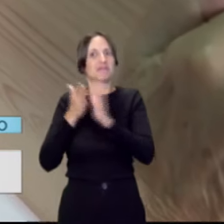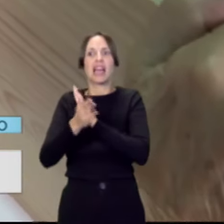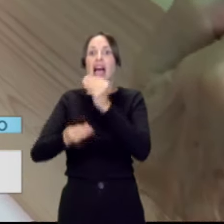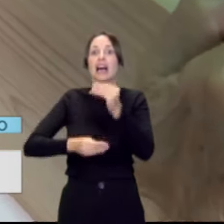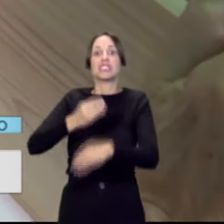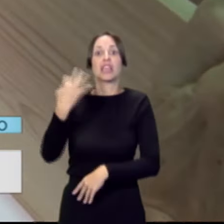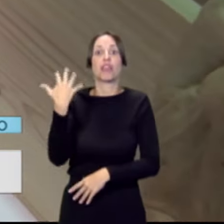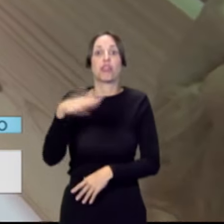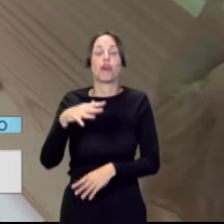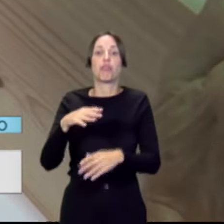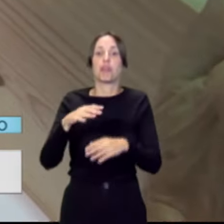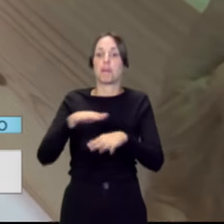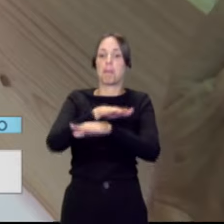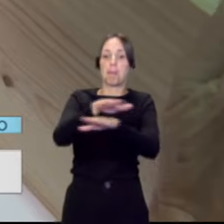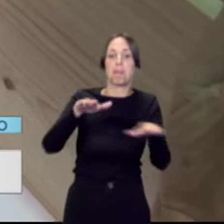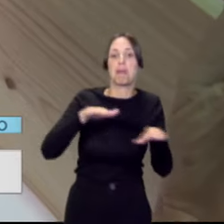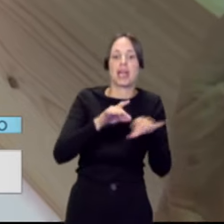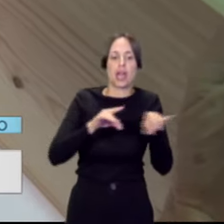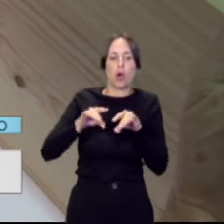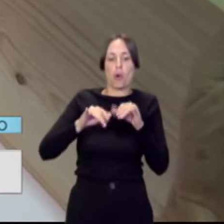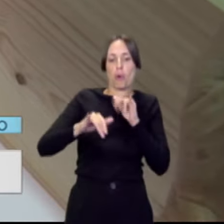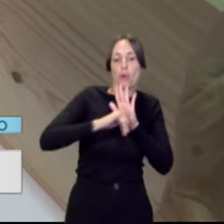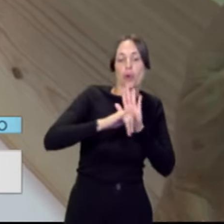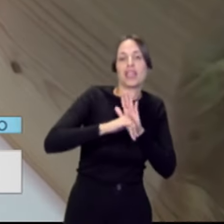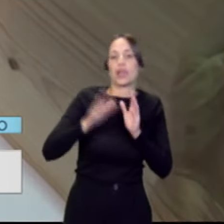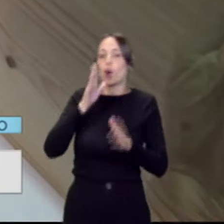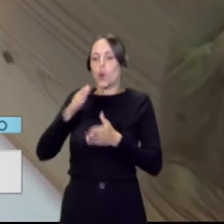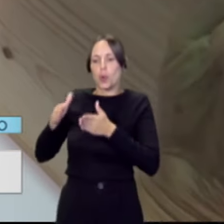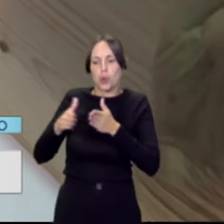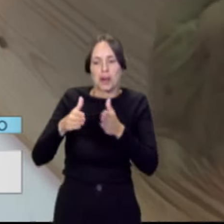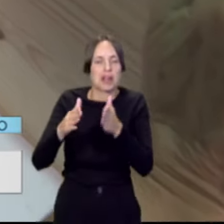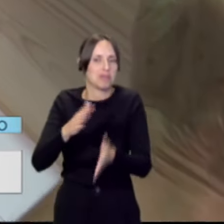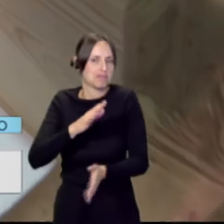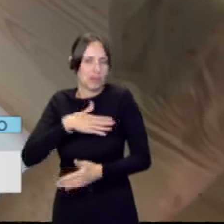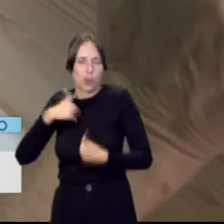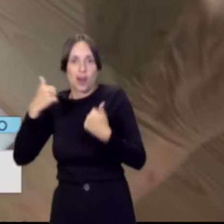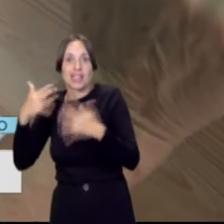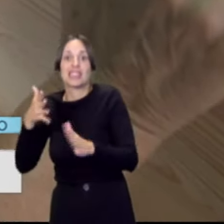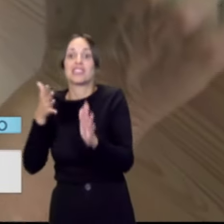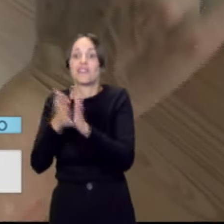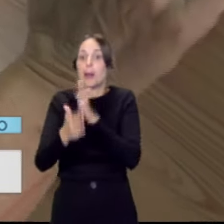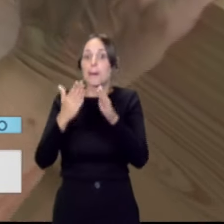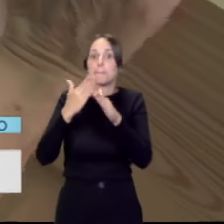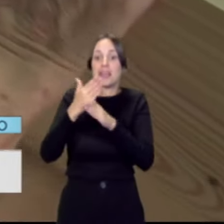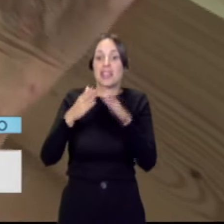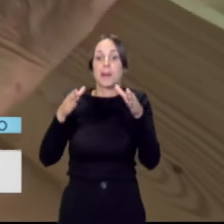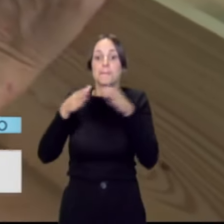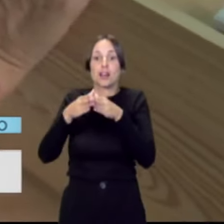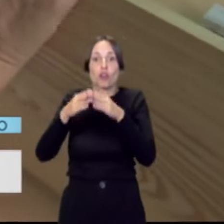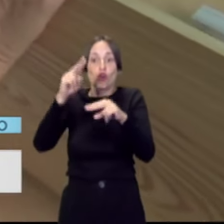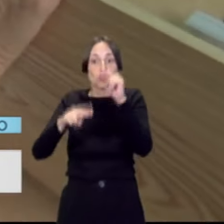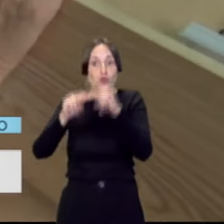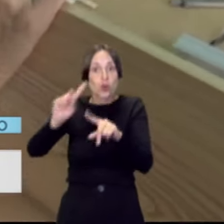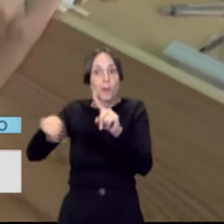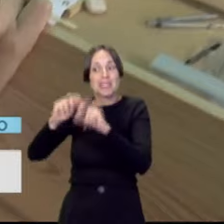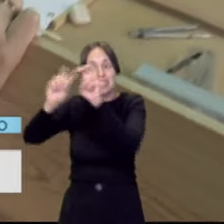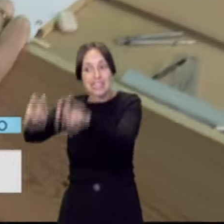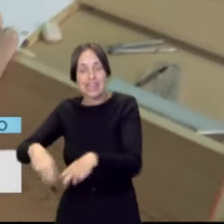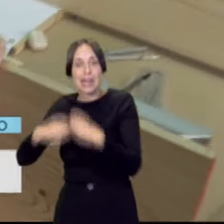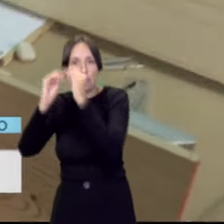de un río, como donde sea, ¿no? Y es la construcción del barco madera y la reparación. Hay que decir que ellos aquí